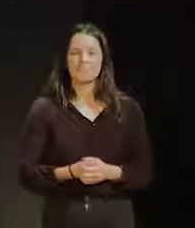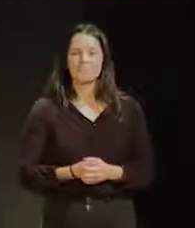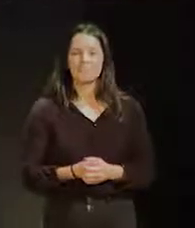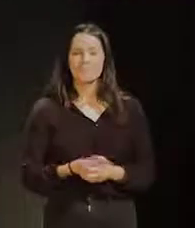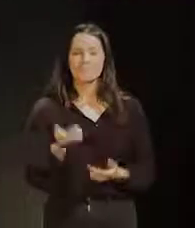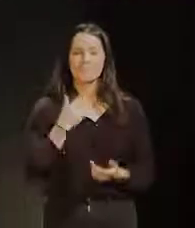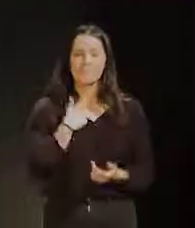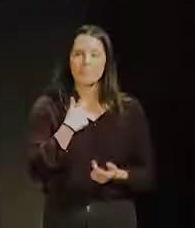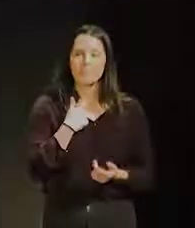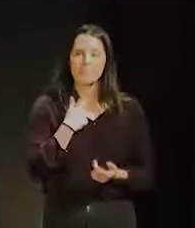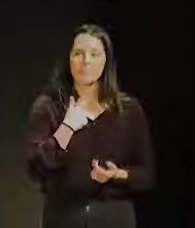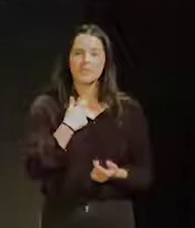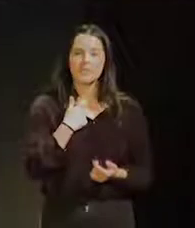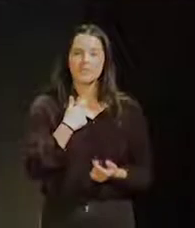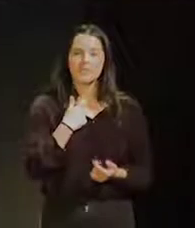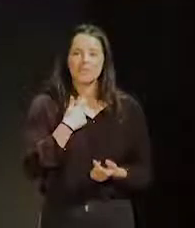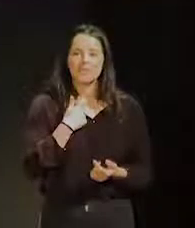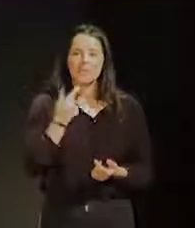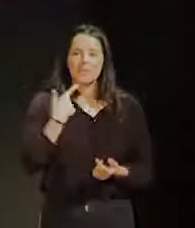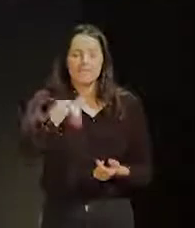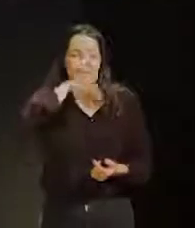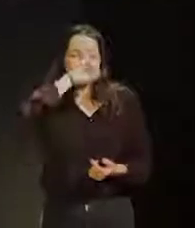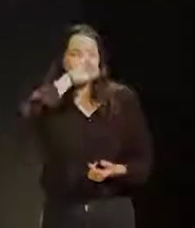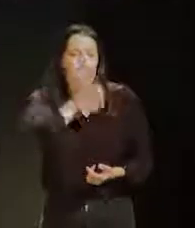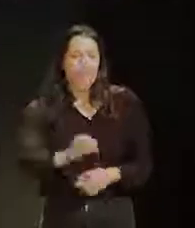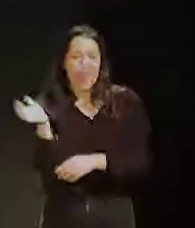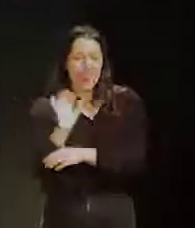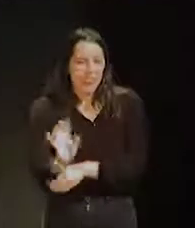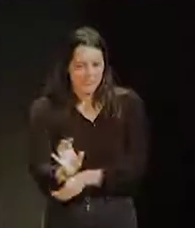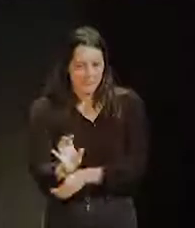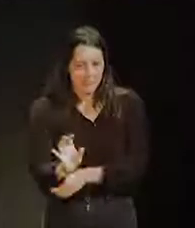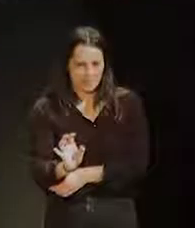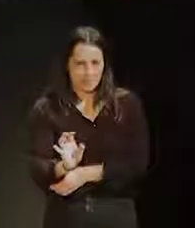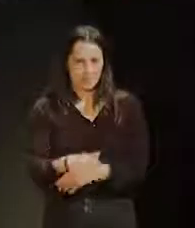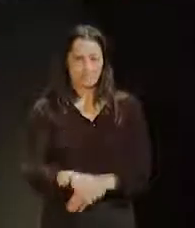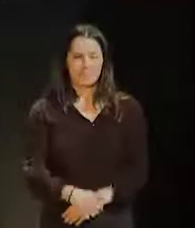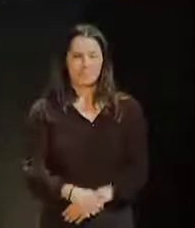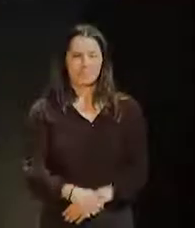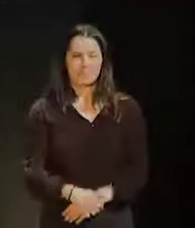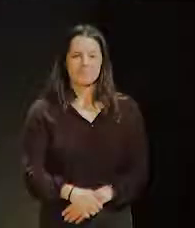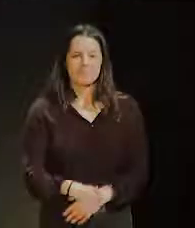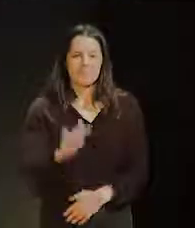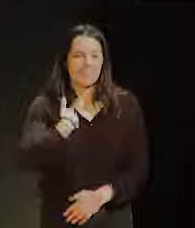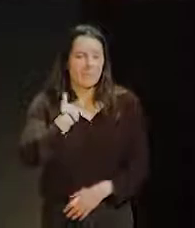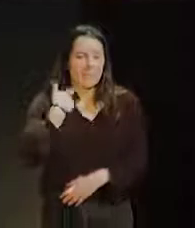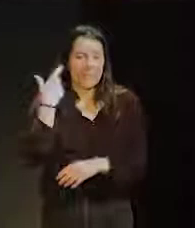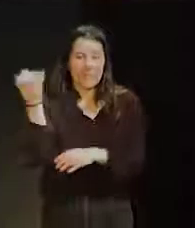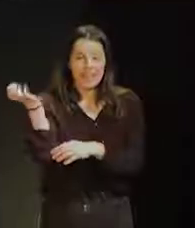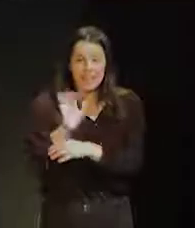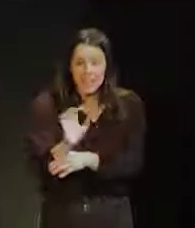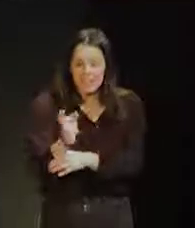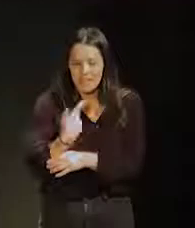A mí, yo soy amante del cine. A mí el cine